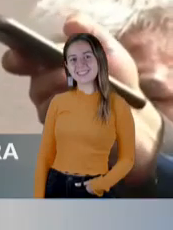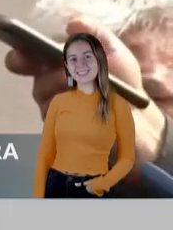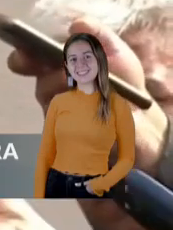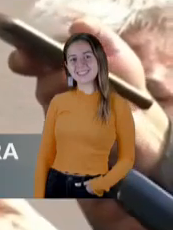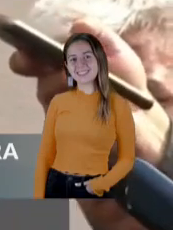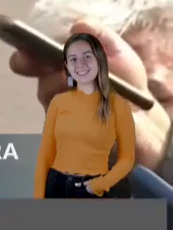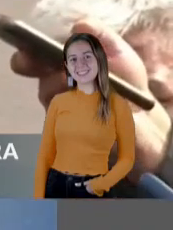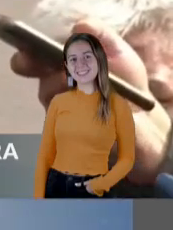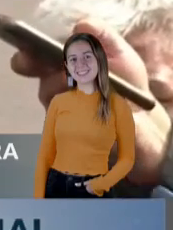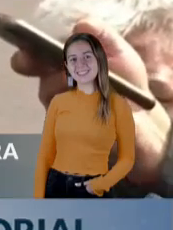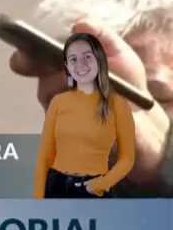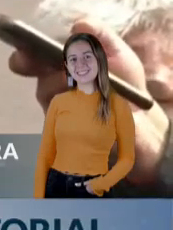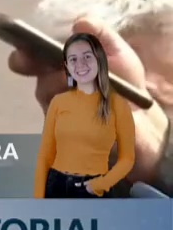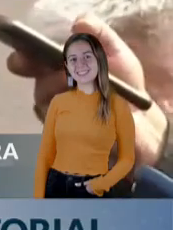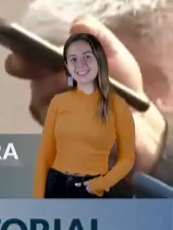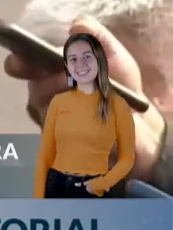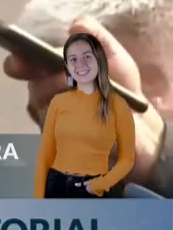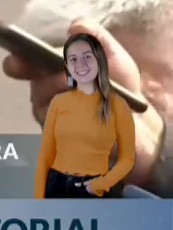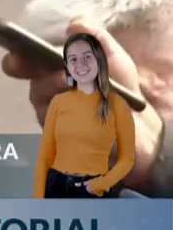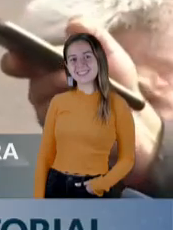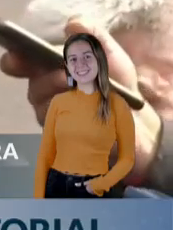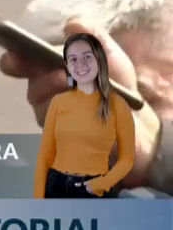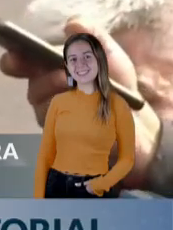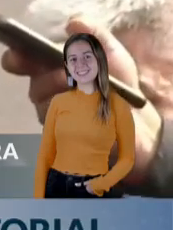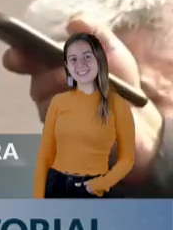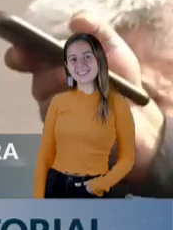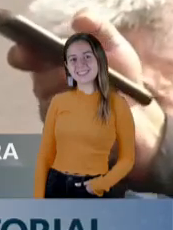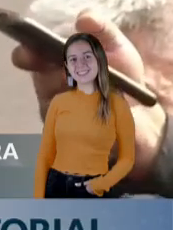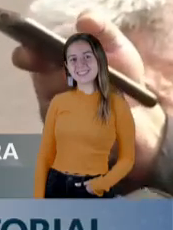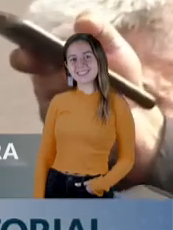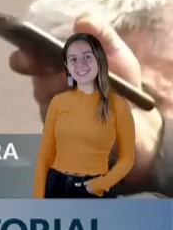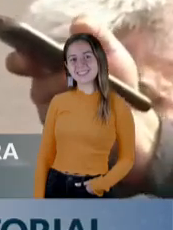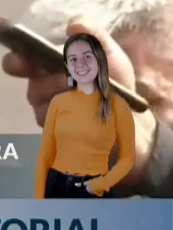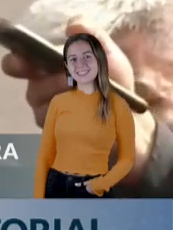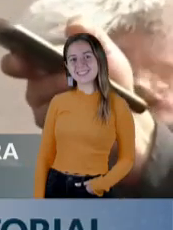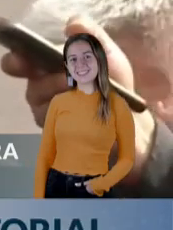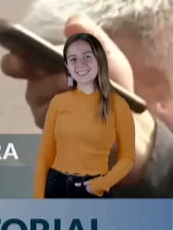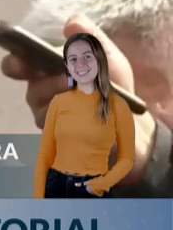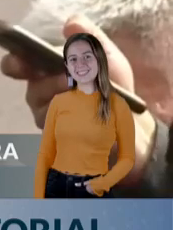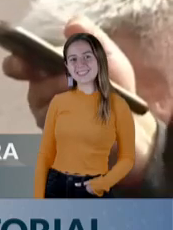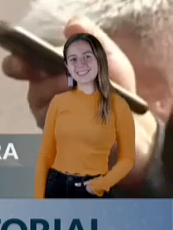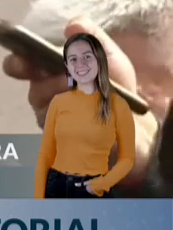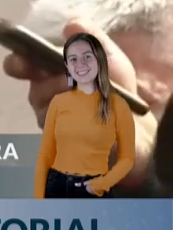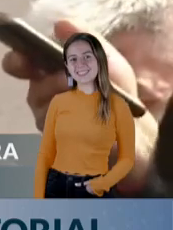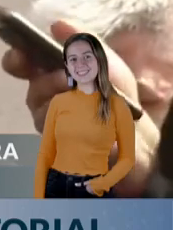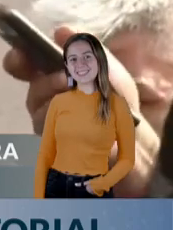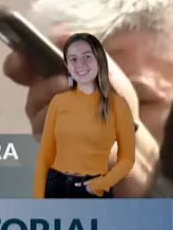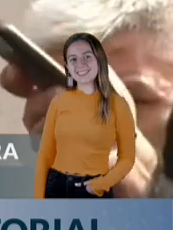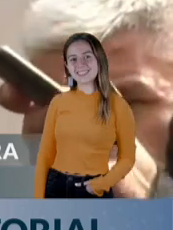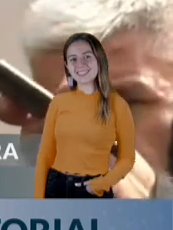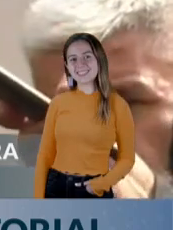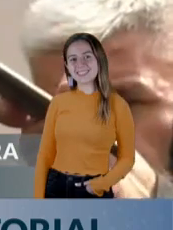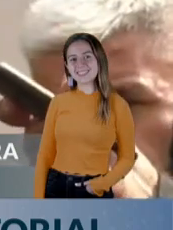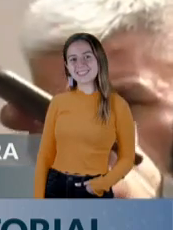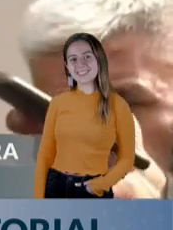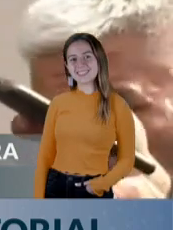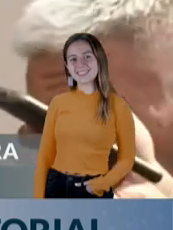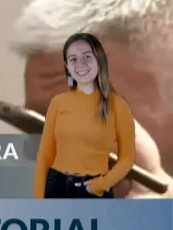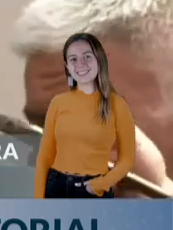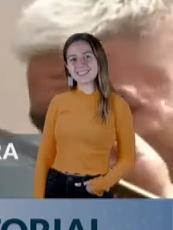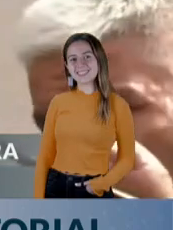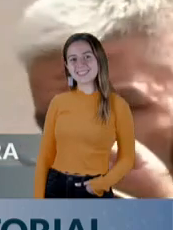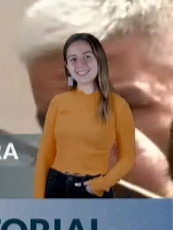especializada en crimen organizado y delitos de alta complejidad que tendría competencia en todo el territorio nacional. Esto, según el Ejecutivo,